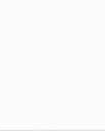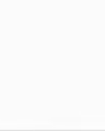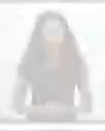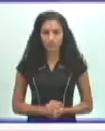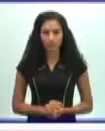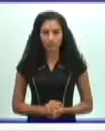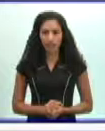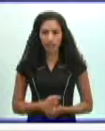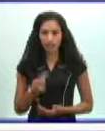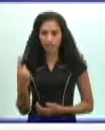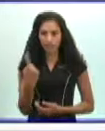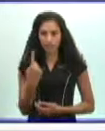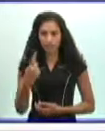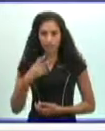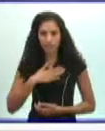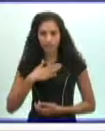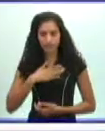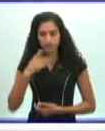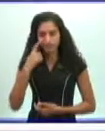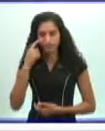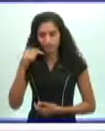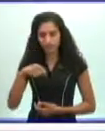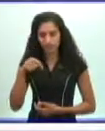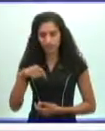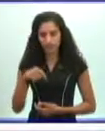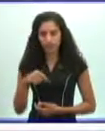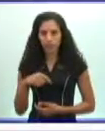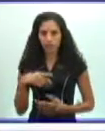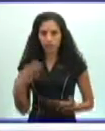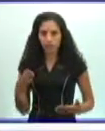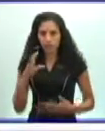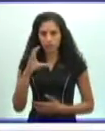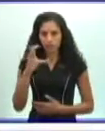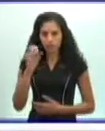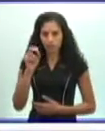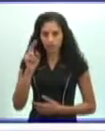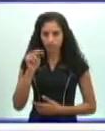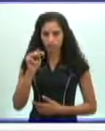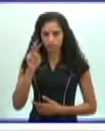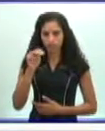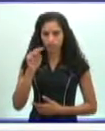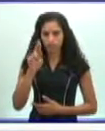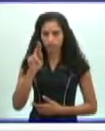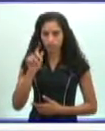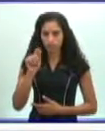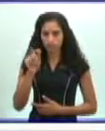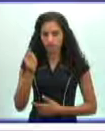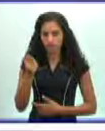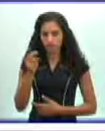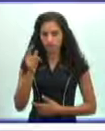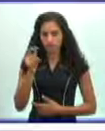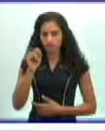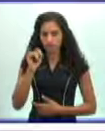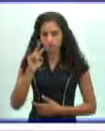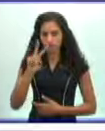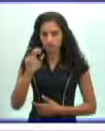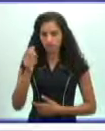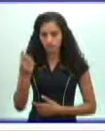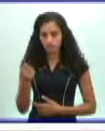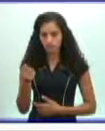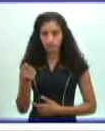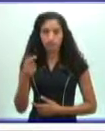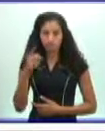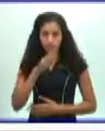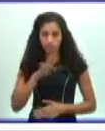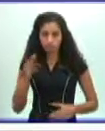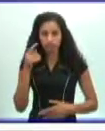La primera propiedad que estaremos viendo es la propiedad conmutativa, que ya la conoces desde la adición. Pero ahora,